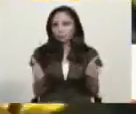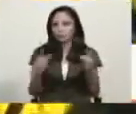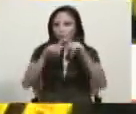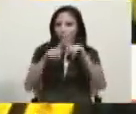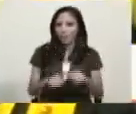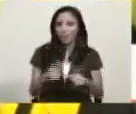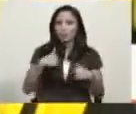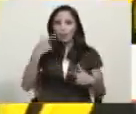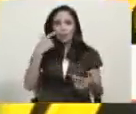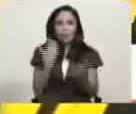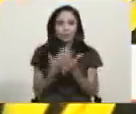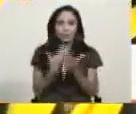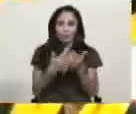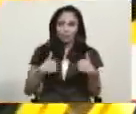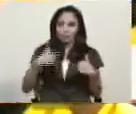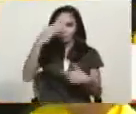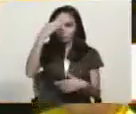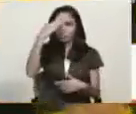Soy testigo,